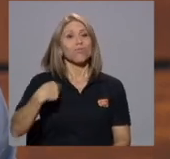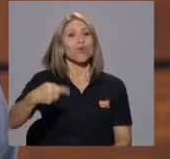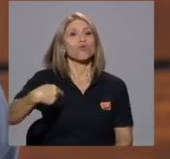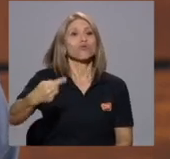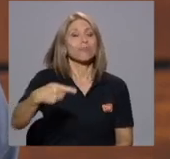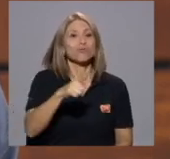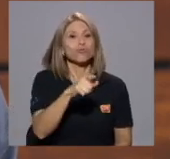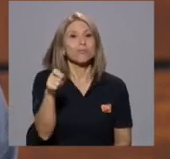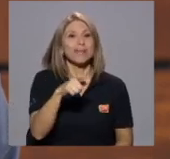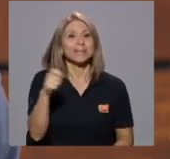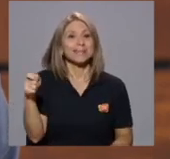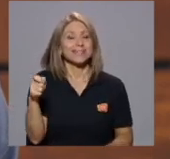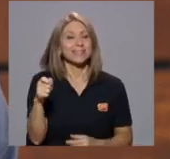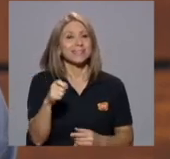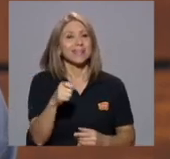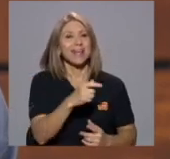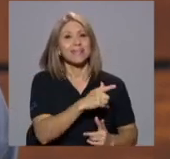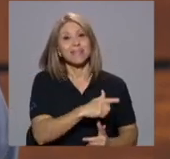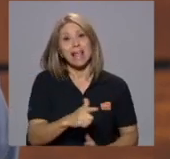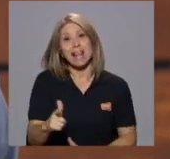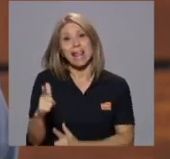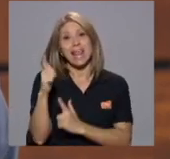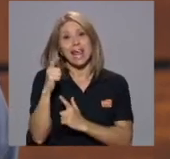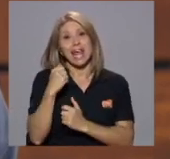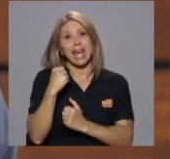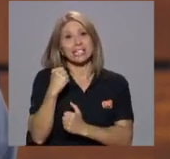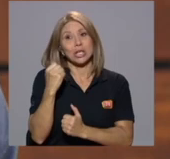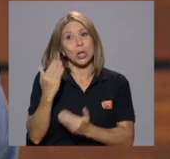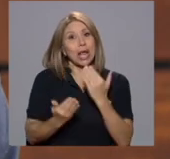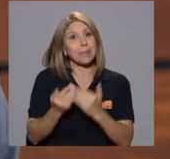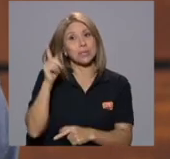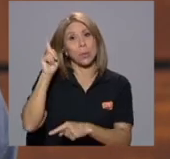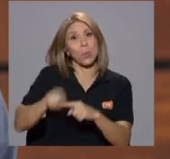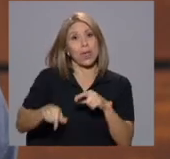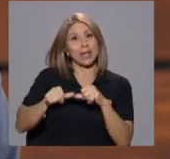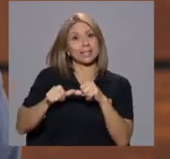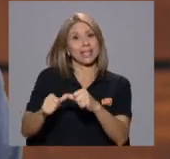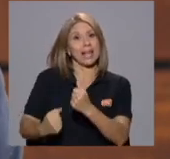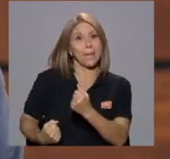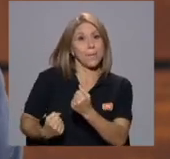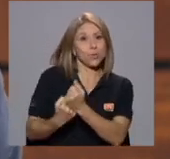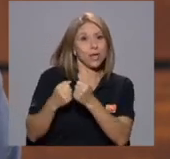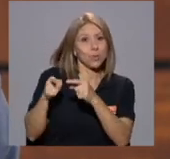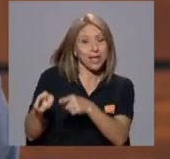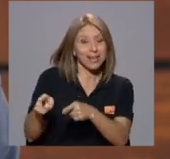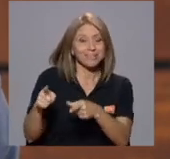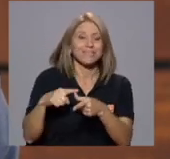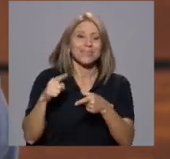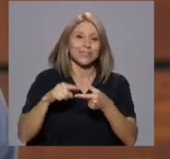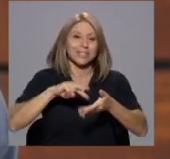no pueda seguirle la contracorriente va a significar de repente la realidad que viva Venezuela.